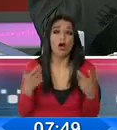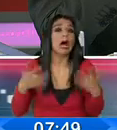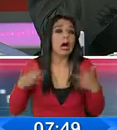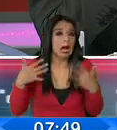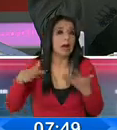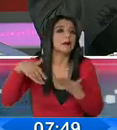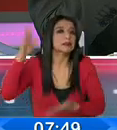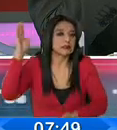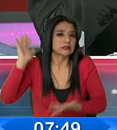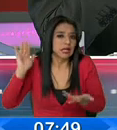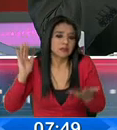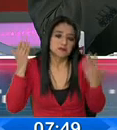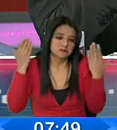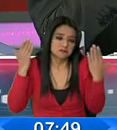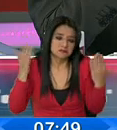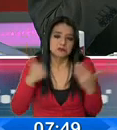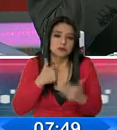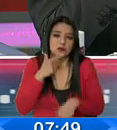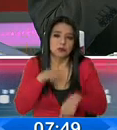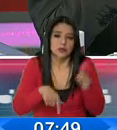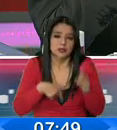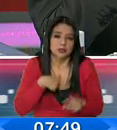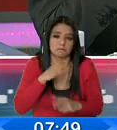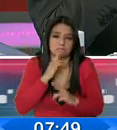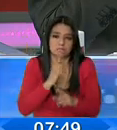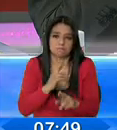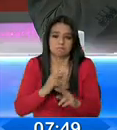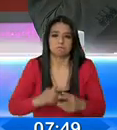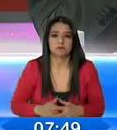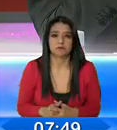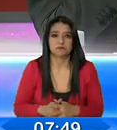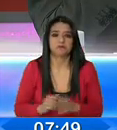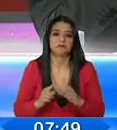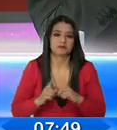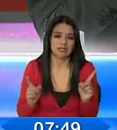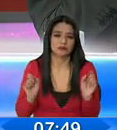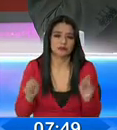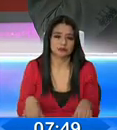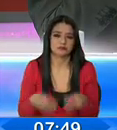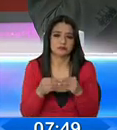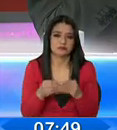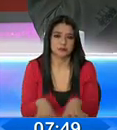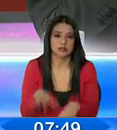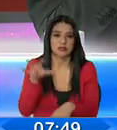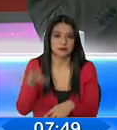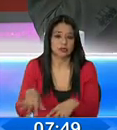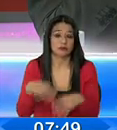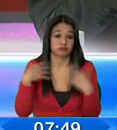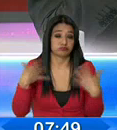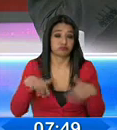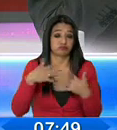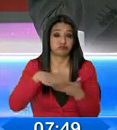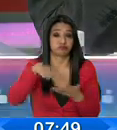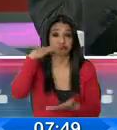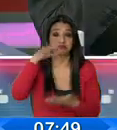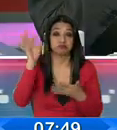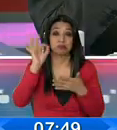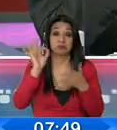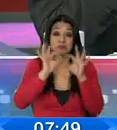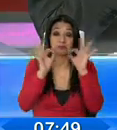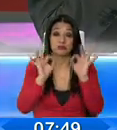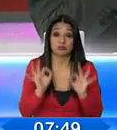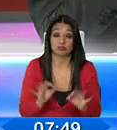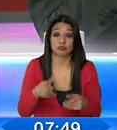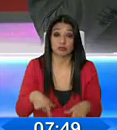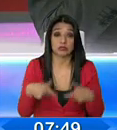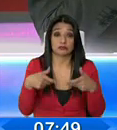realidad. Pero sin duda hay afectaciones muy elevadas al presupuesto